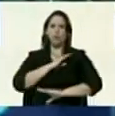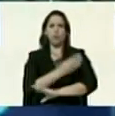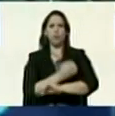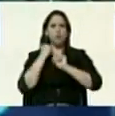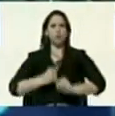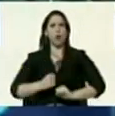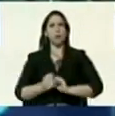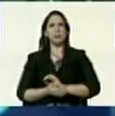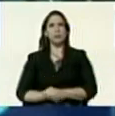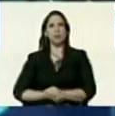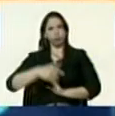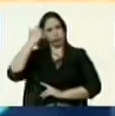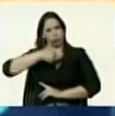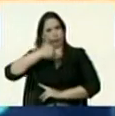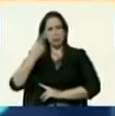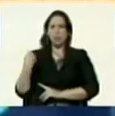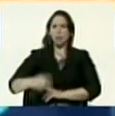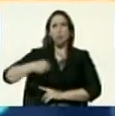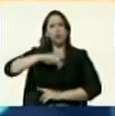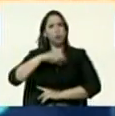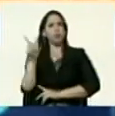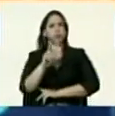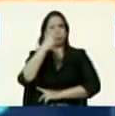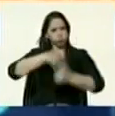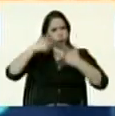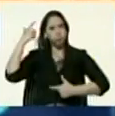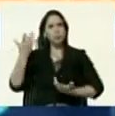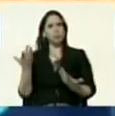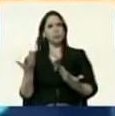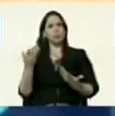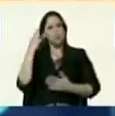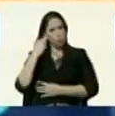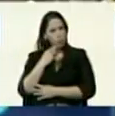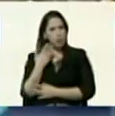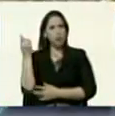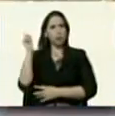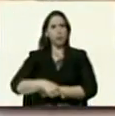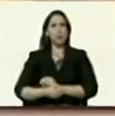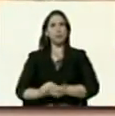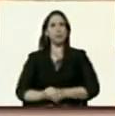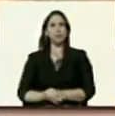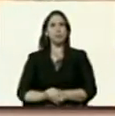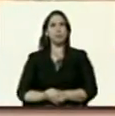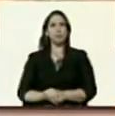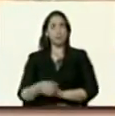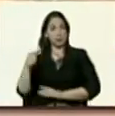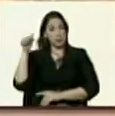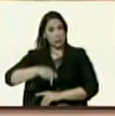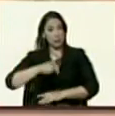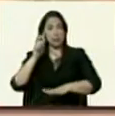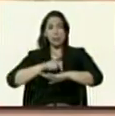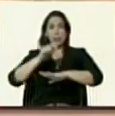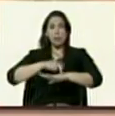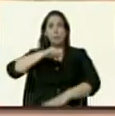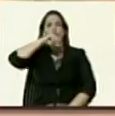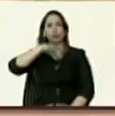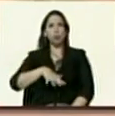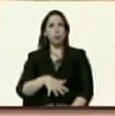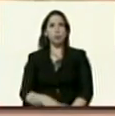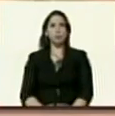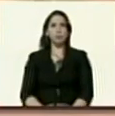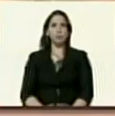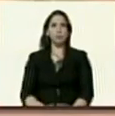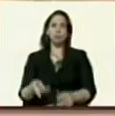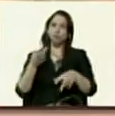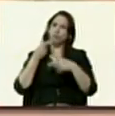valentía que tenemos nosotros, los bolivarianos y las bolivarianas de este tiempo histórico, a llevar